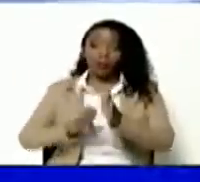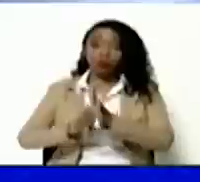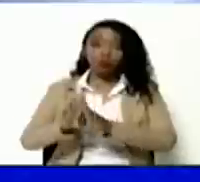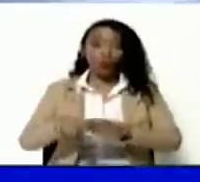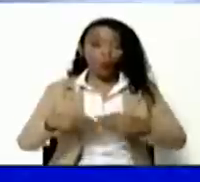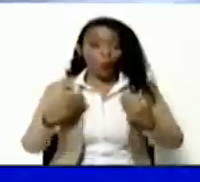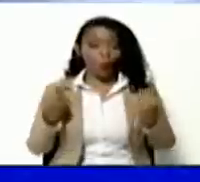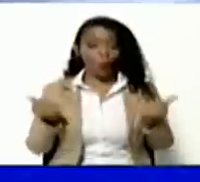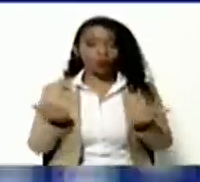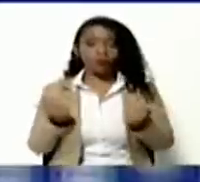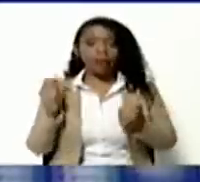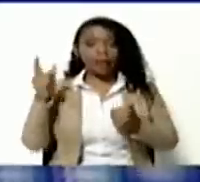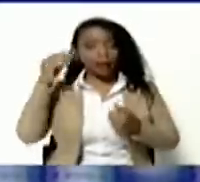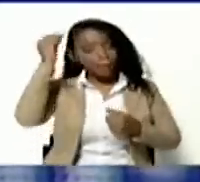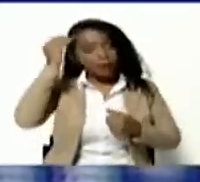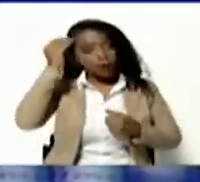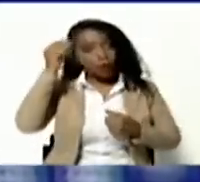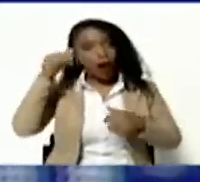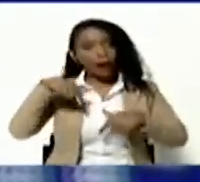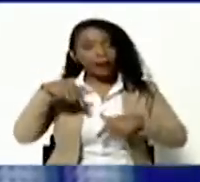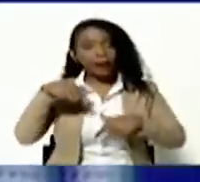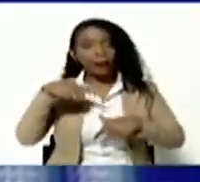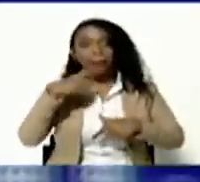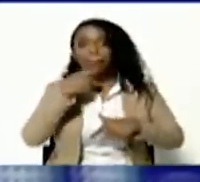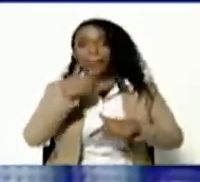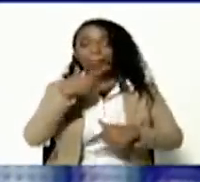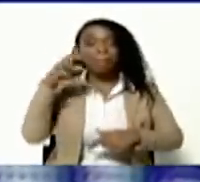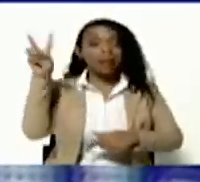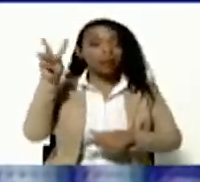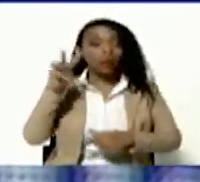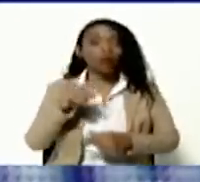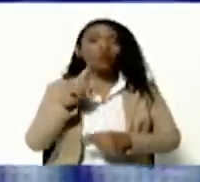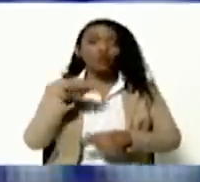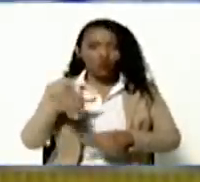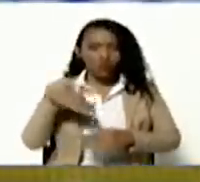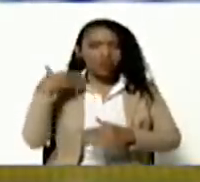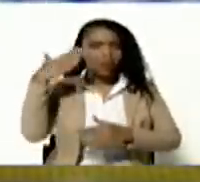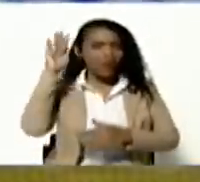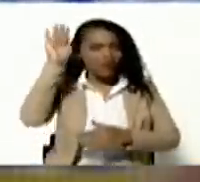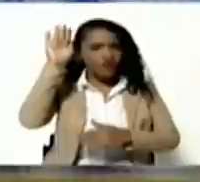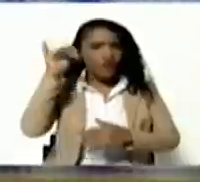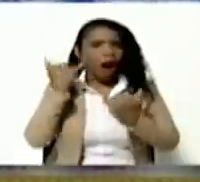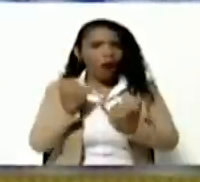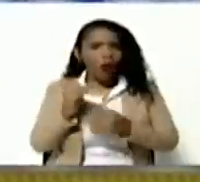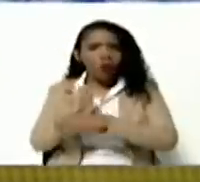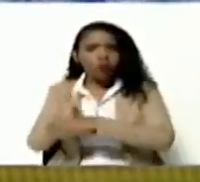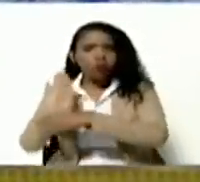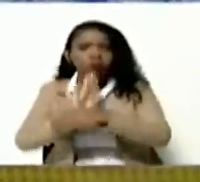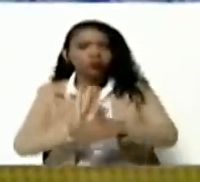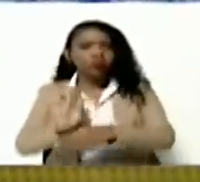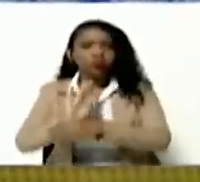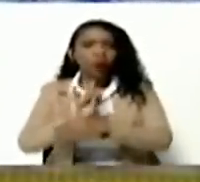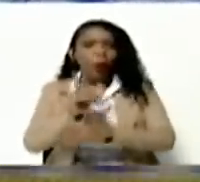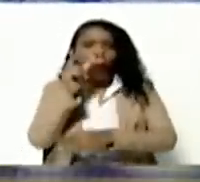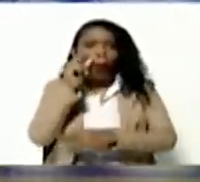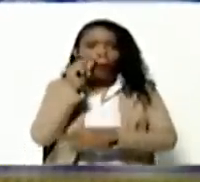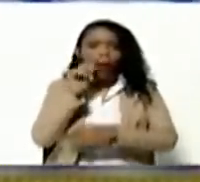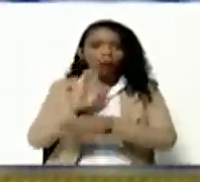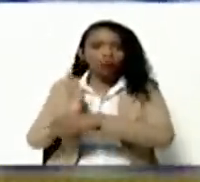creación de una mente brillante de Venezuela ya ustedes lo conocerán en el futuro por ahora Estamos protegiendo